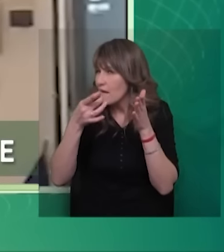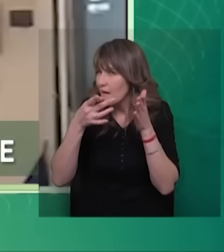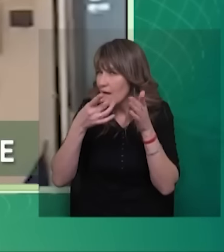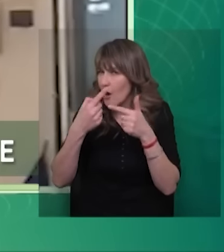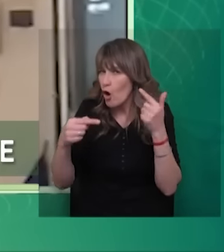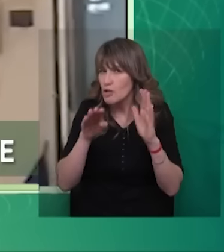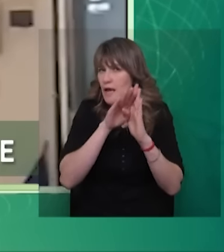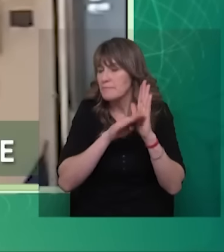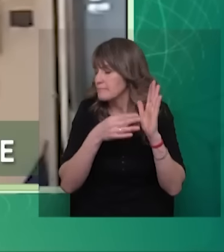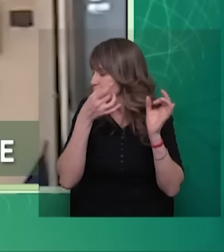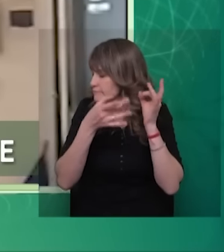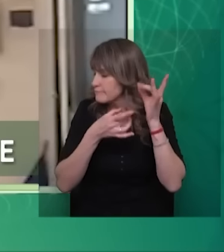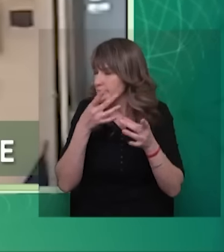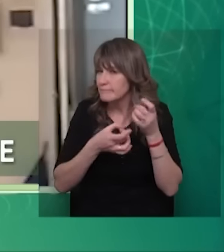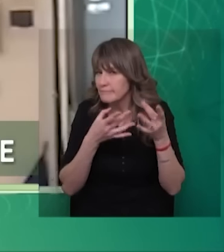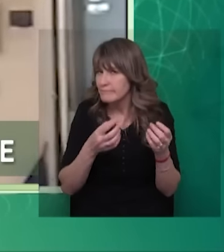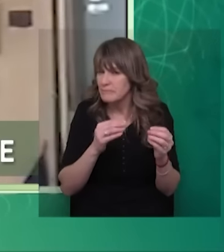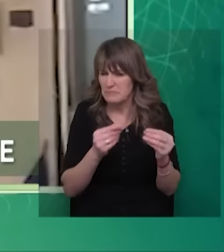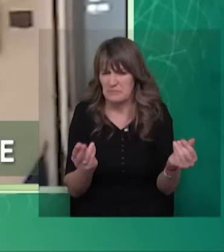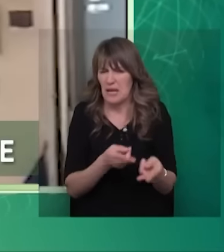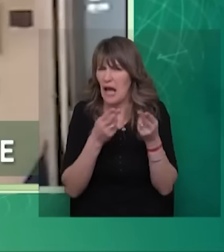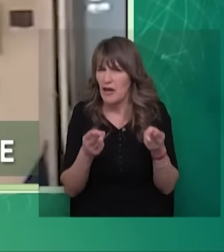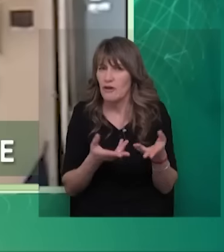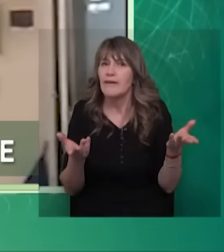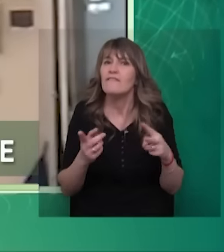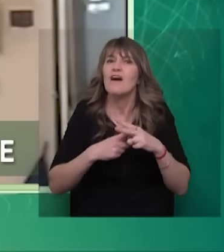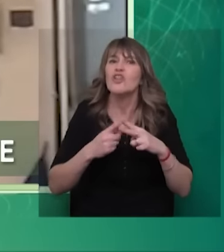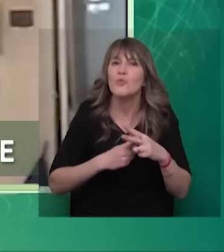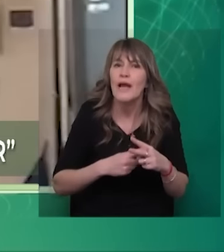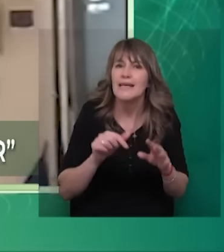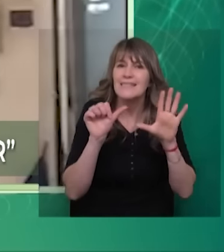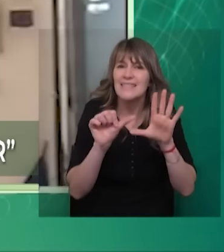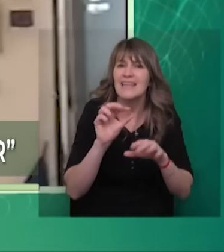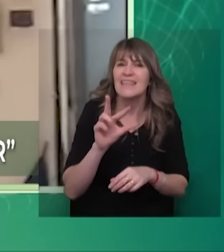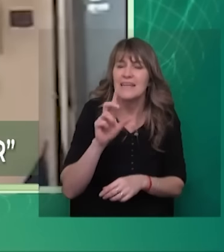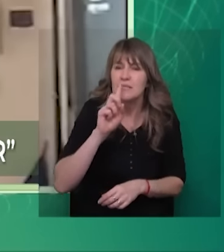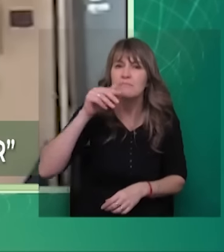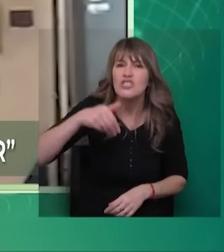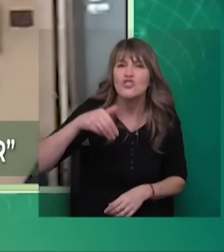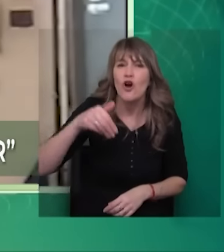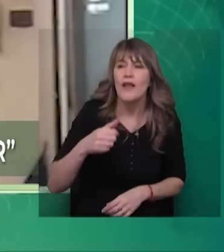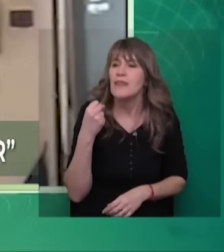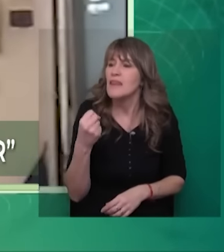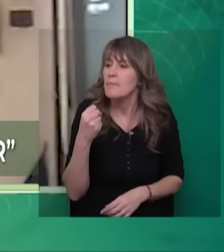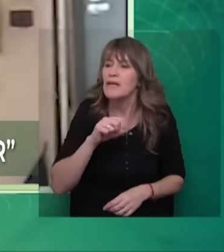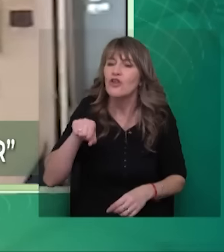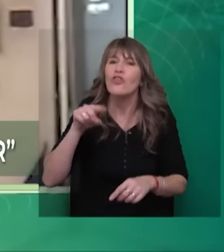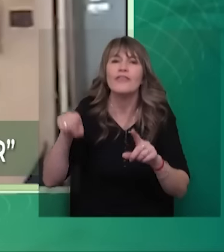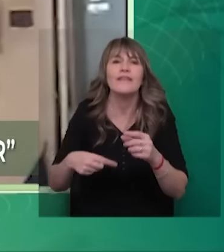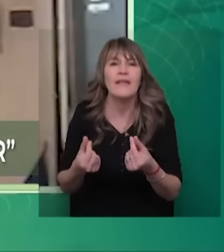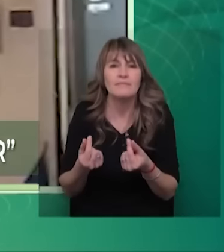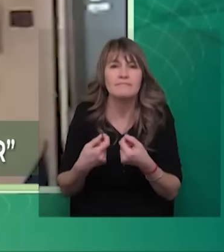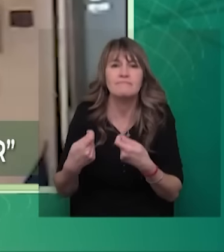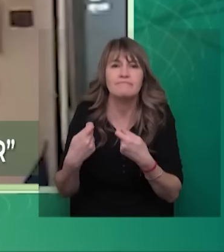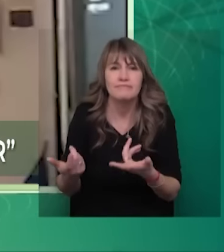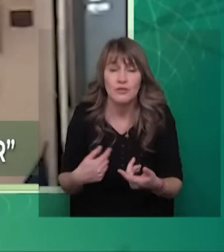irregularidades Fíjate que es un hay facturas por 63 millones de pesos que el Ministerio no puede encontrar cuando nosotros por atrasar